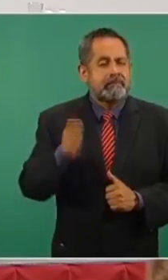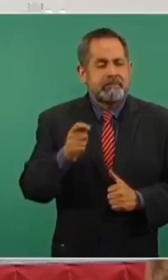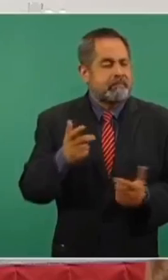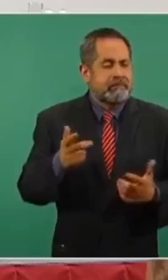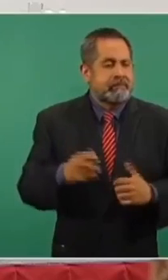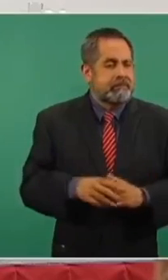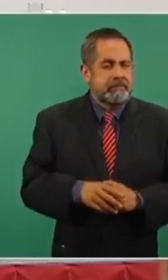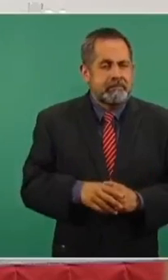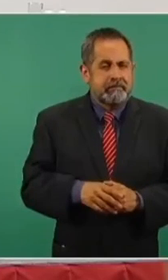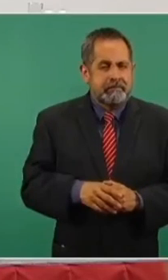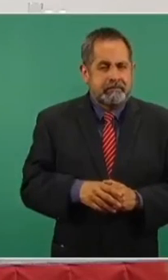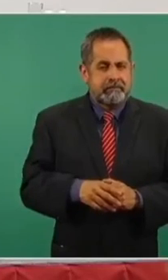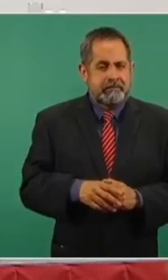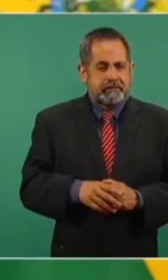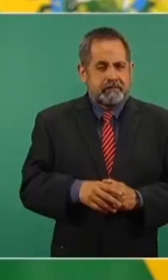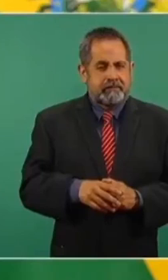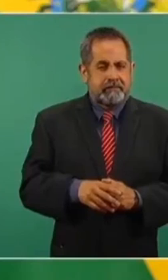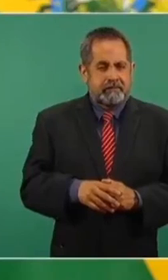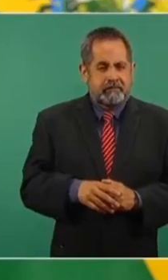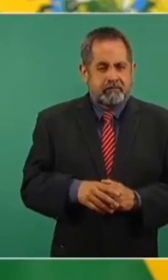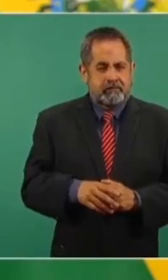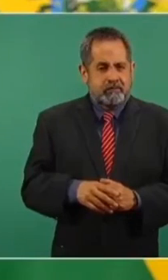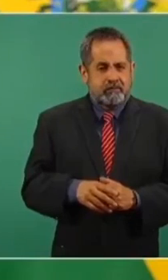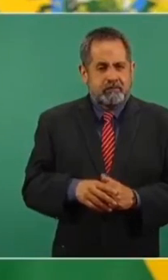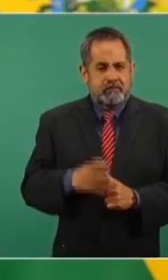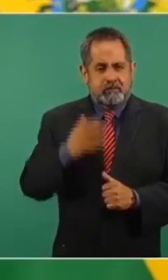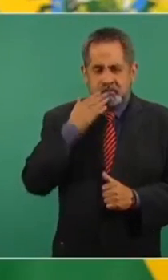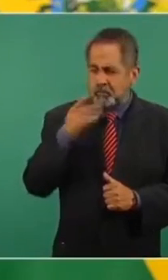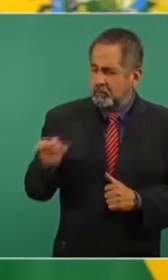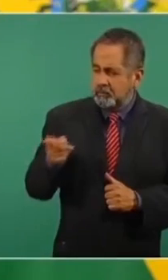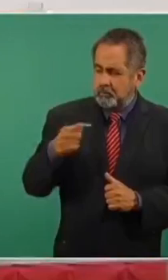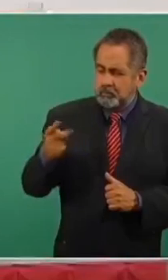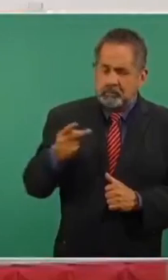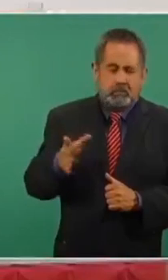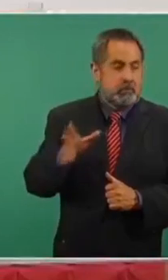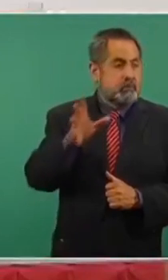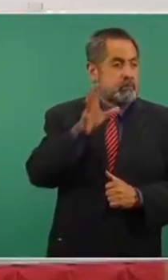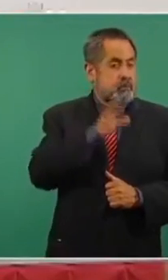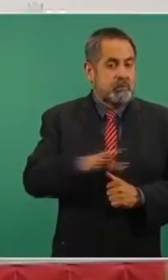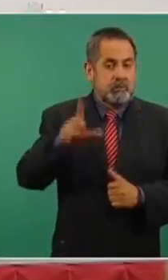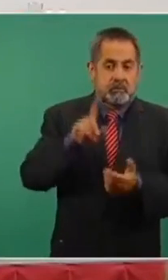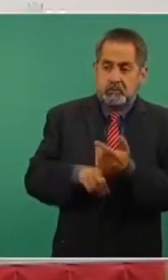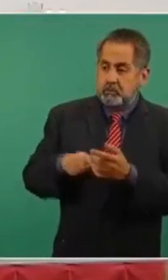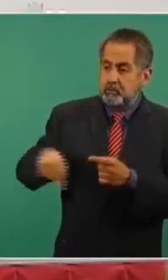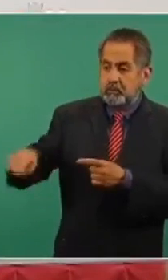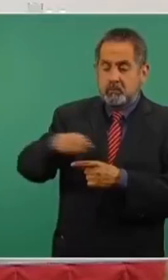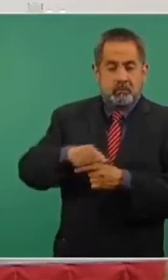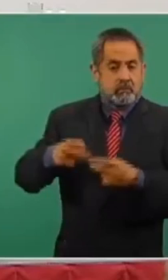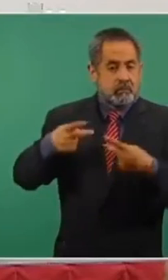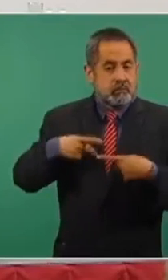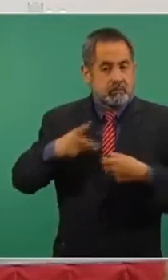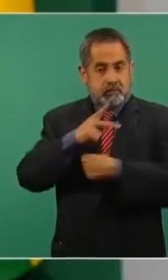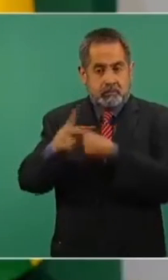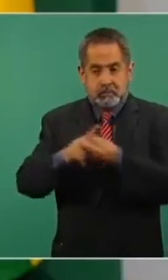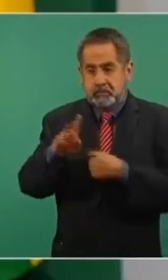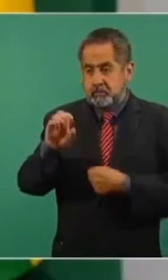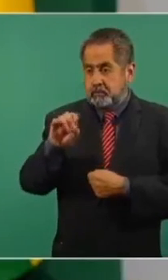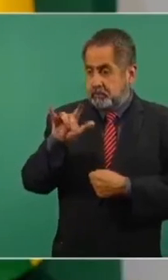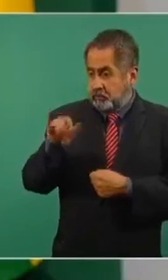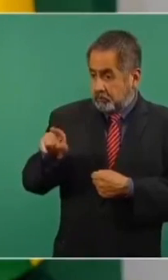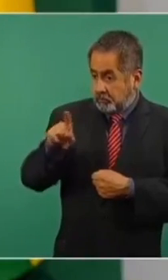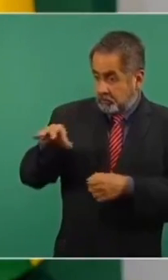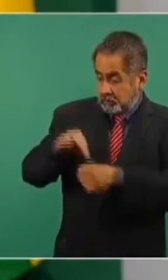que se trató de una hazaña del pueblo de Bolivia, el que estén